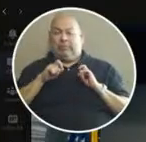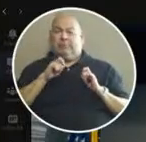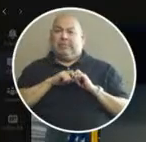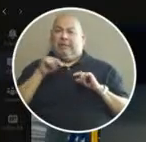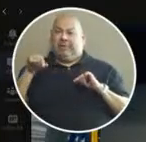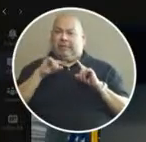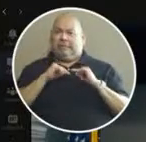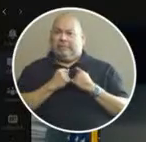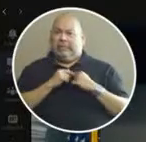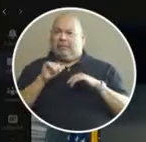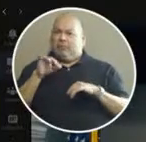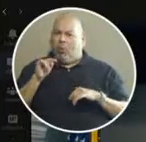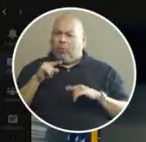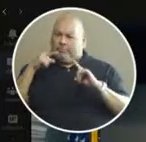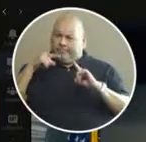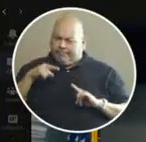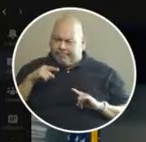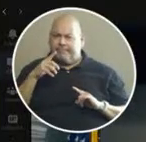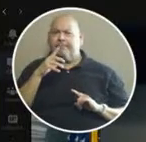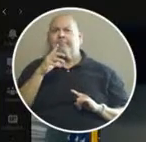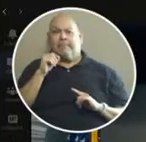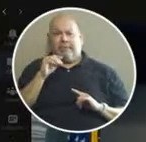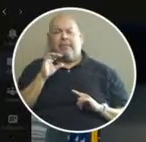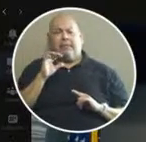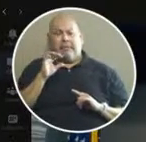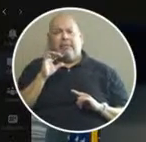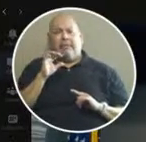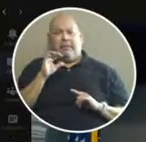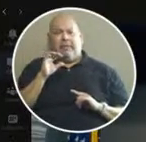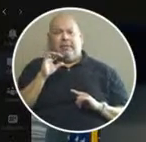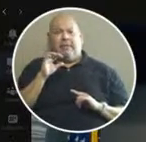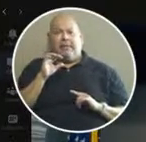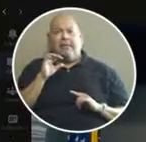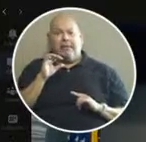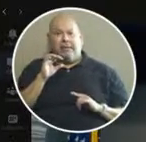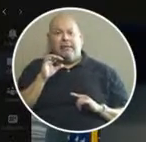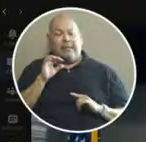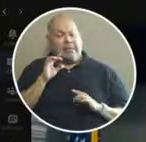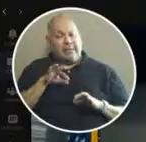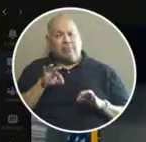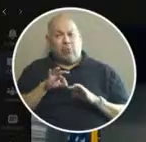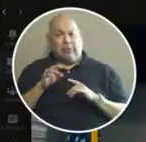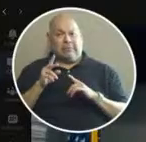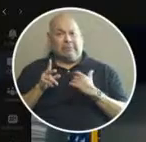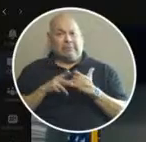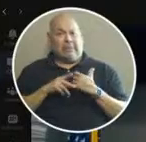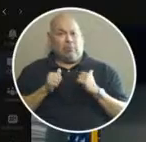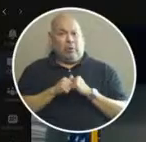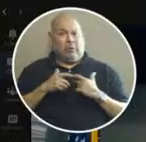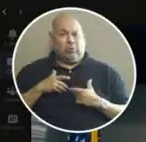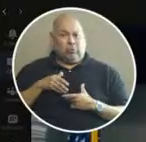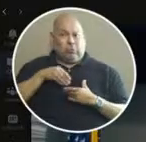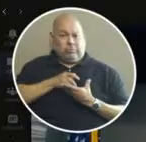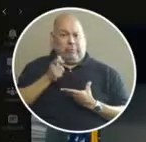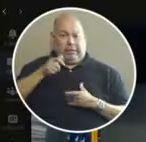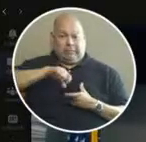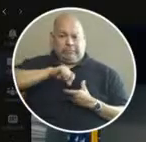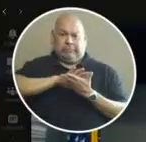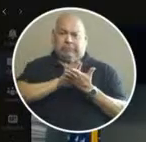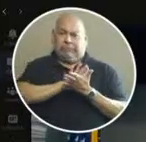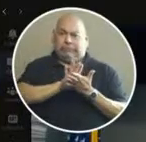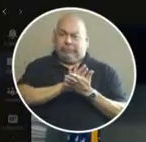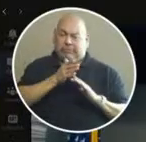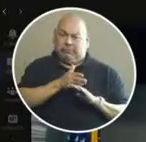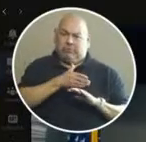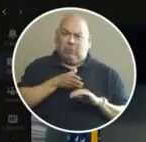deportes. Y carguen con usted un gel para las manos antibacteriano, el cual lo pueden usar cuando